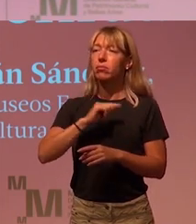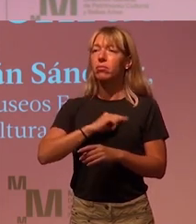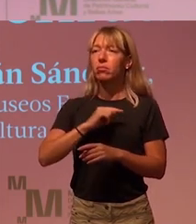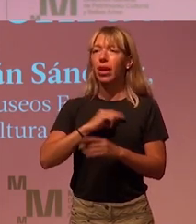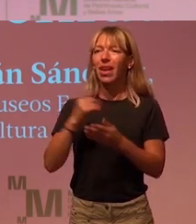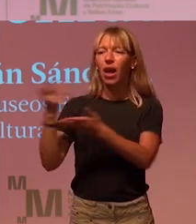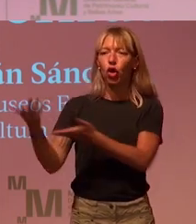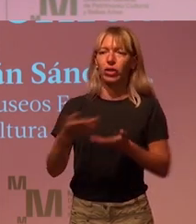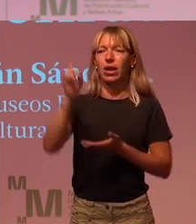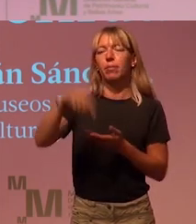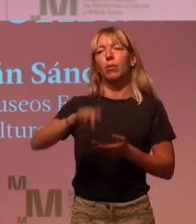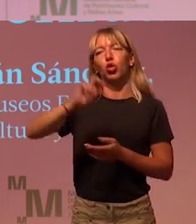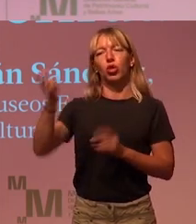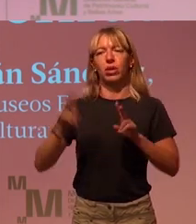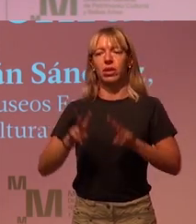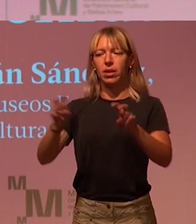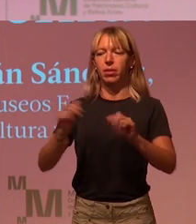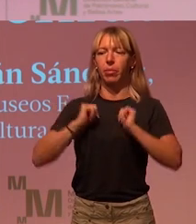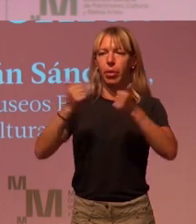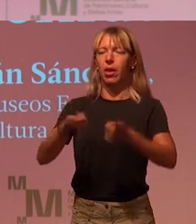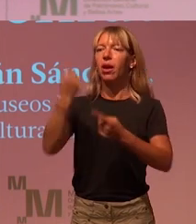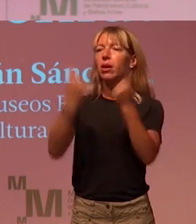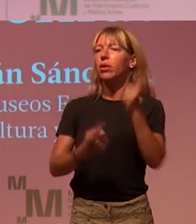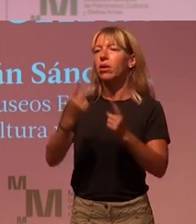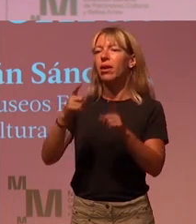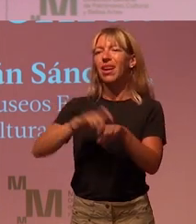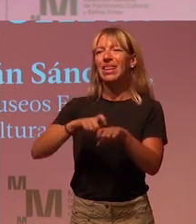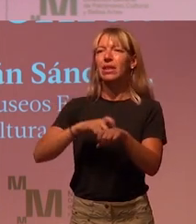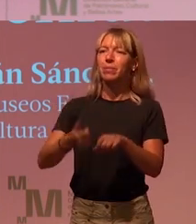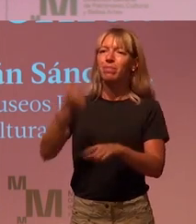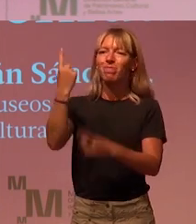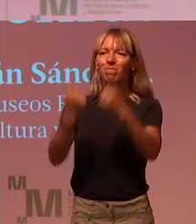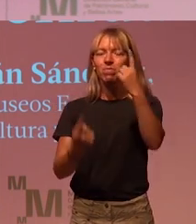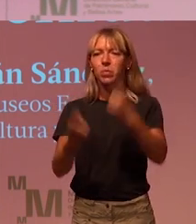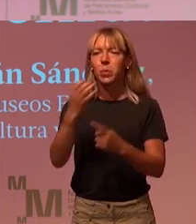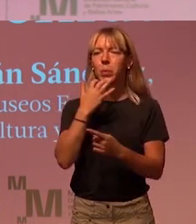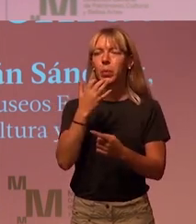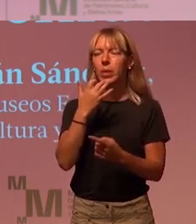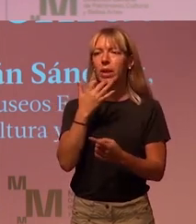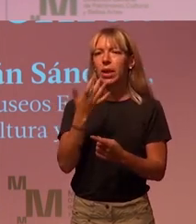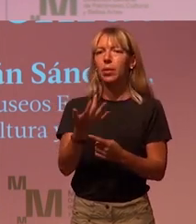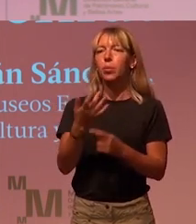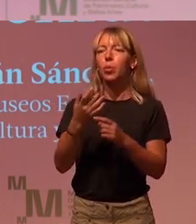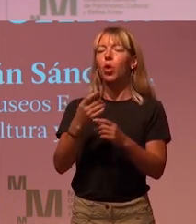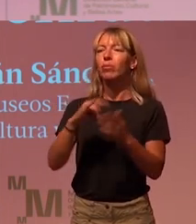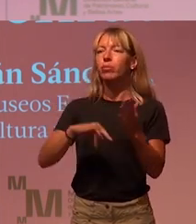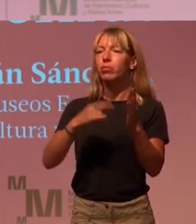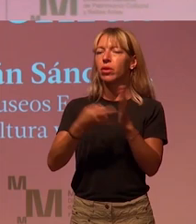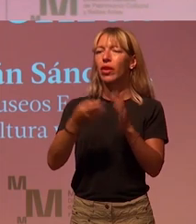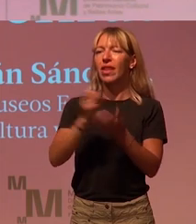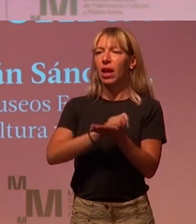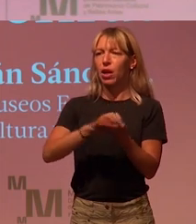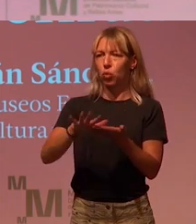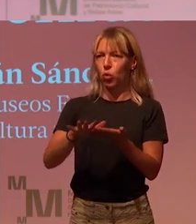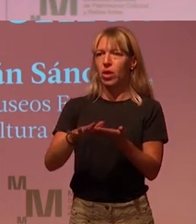hemos atendido también otras iniciativas, algunas de carácter más puntual, como ha sido la resolución de